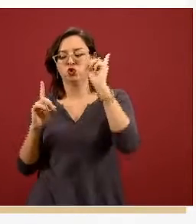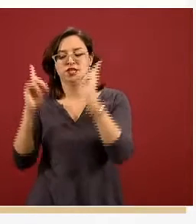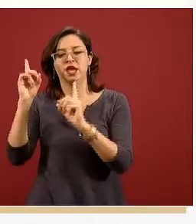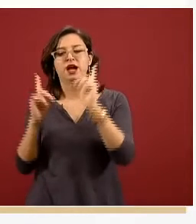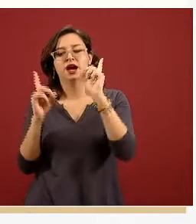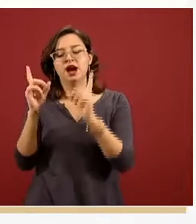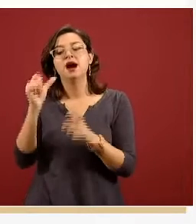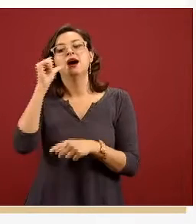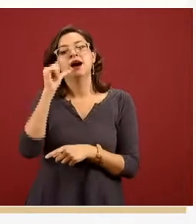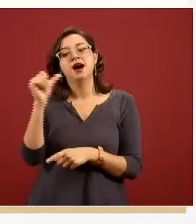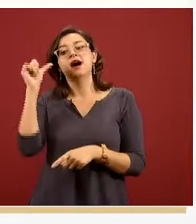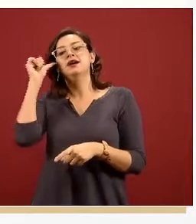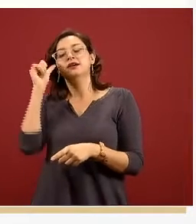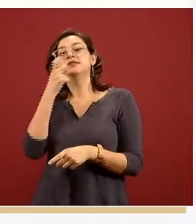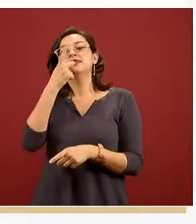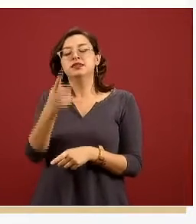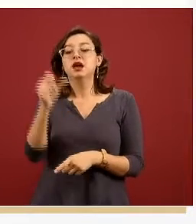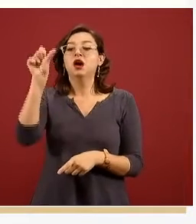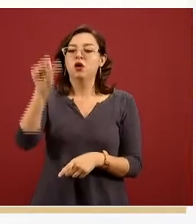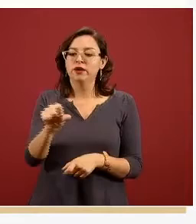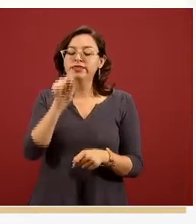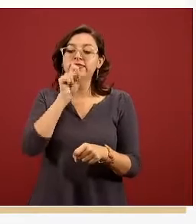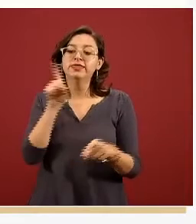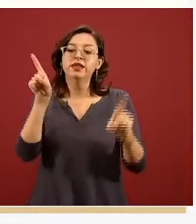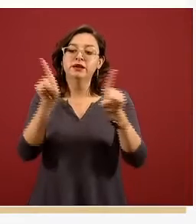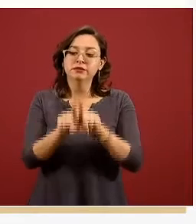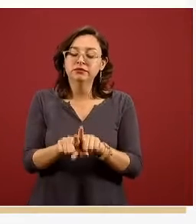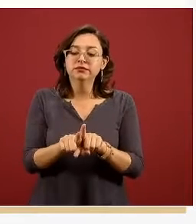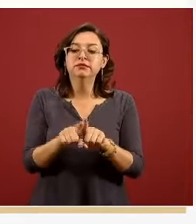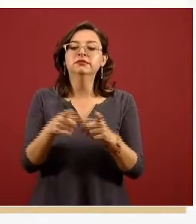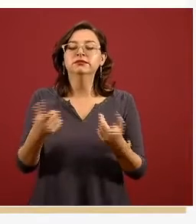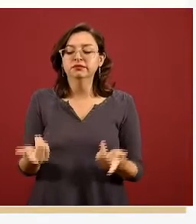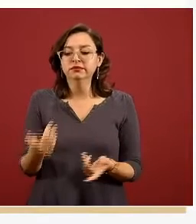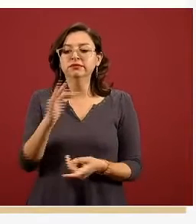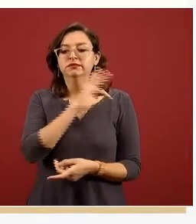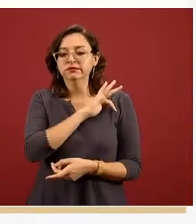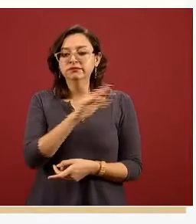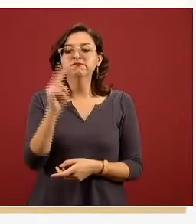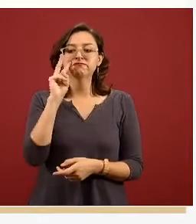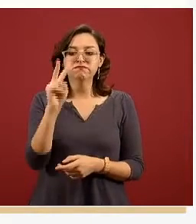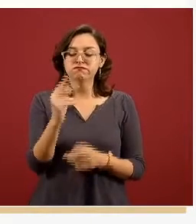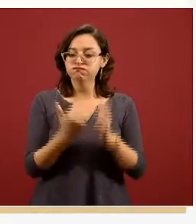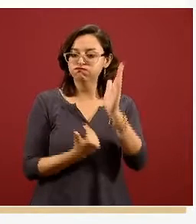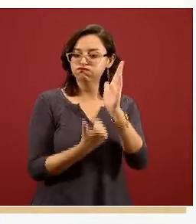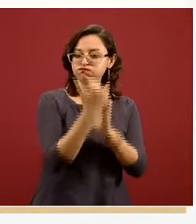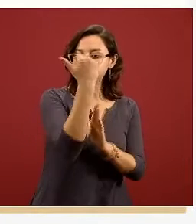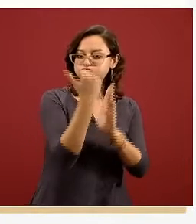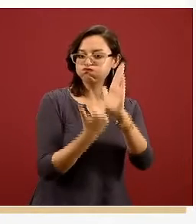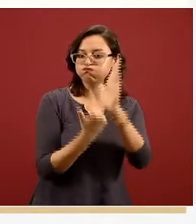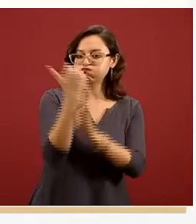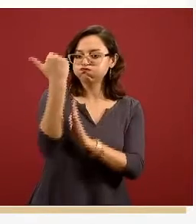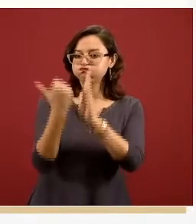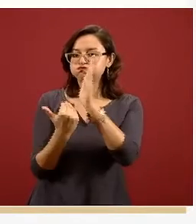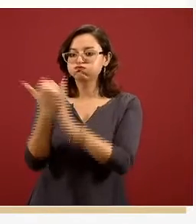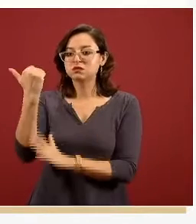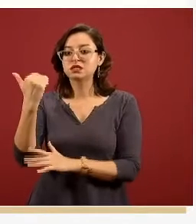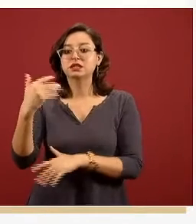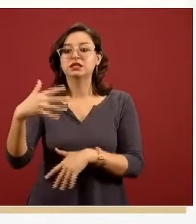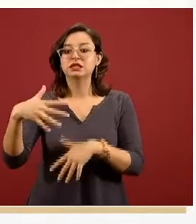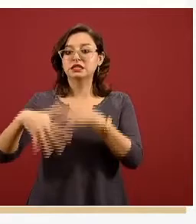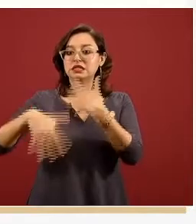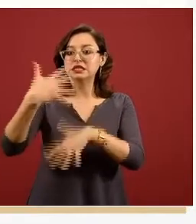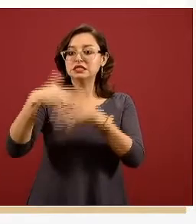a refrendar, que veíamos una tendencia ascendente, francamente ascendente, hasta aproximadamente el 15 de